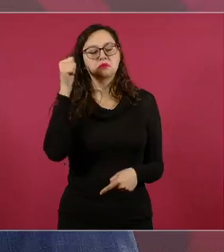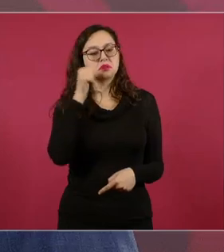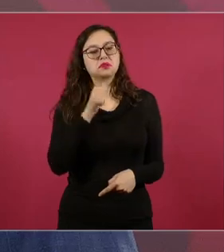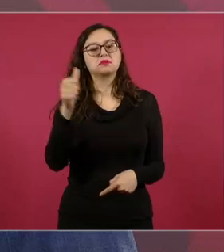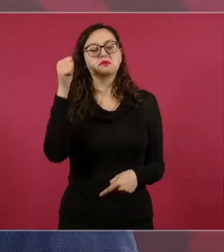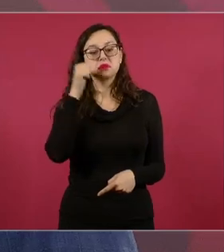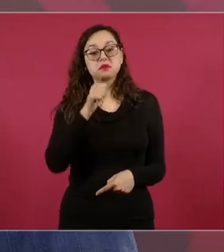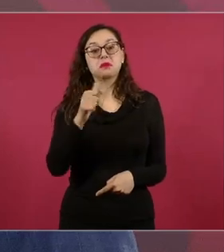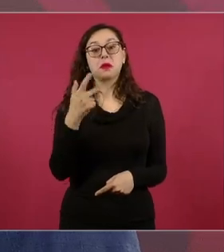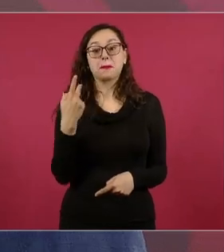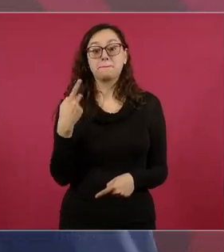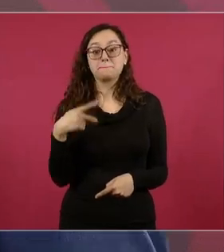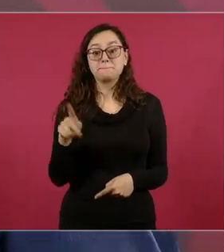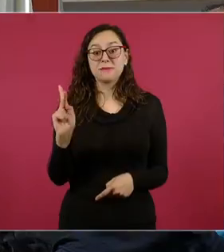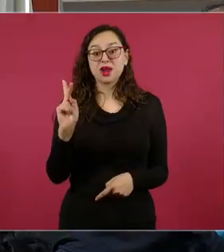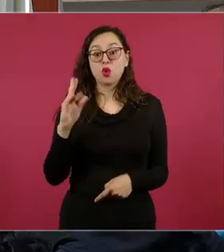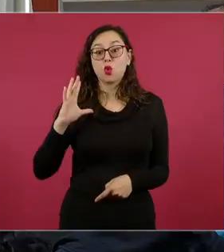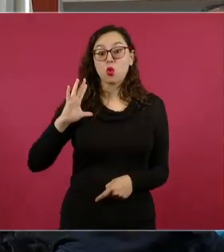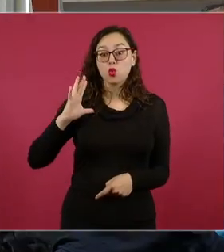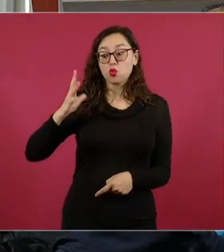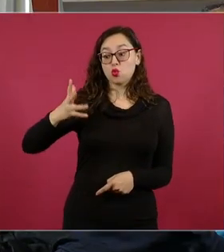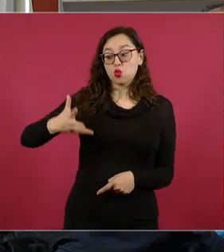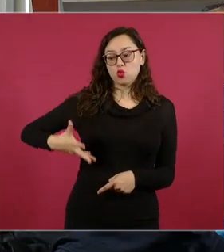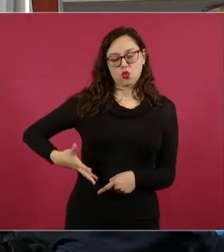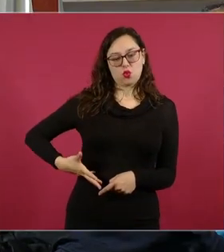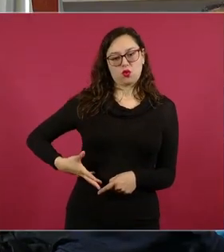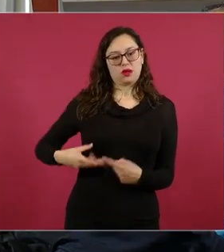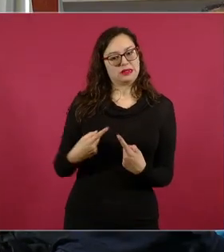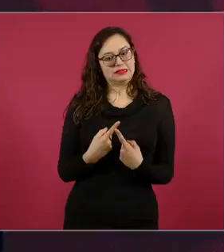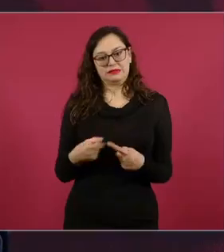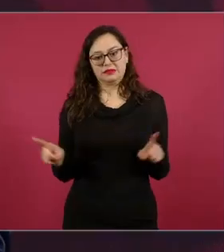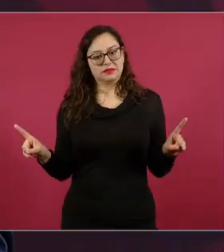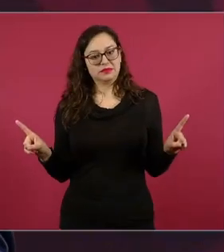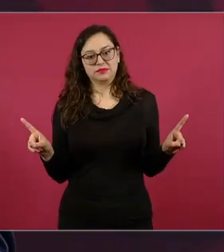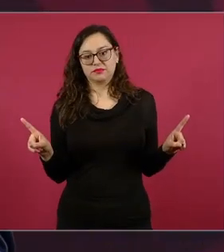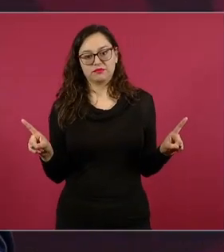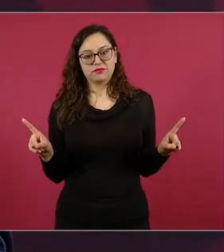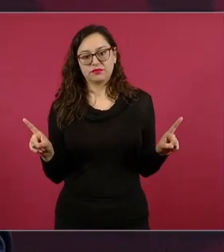el pueblo de México. Yo hablo del orgullo.